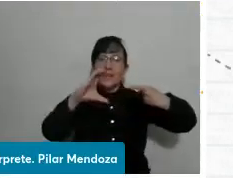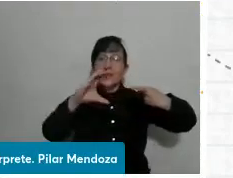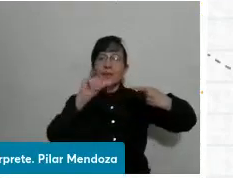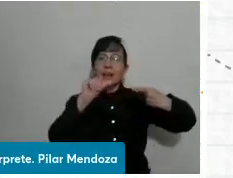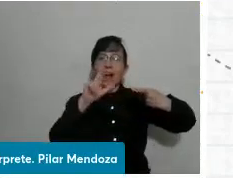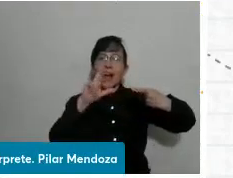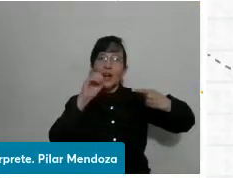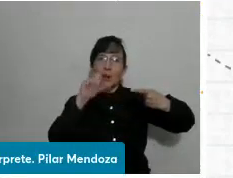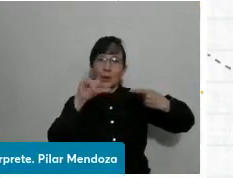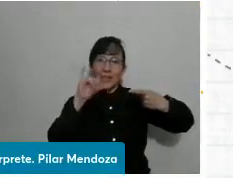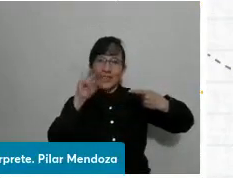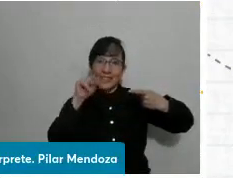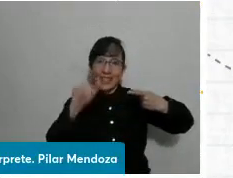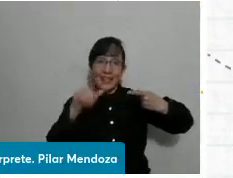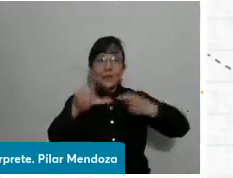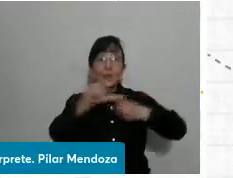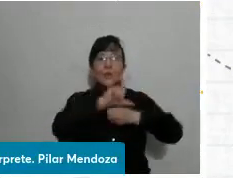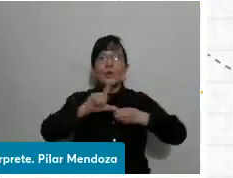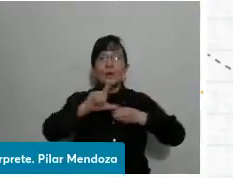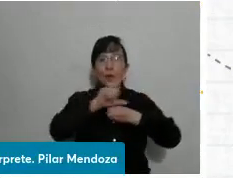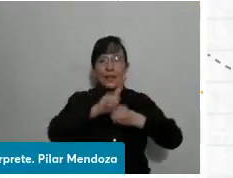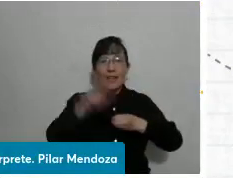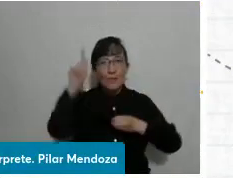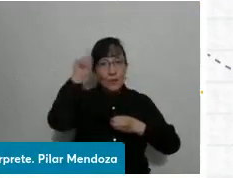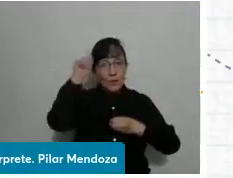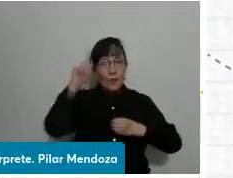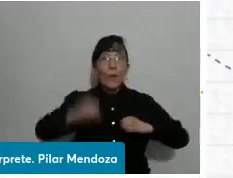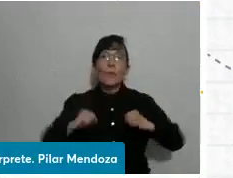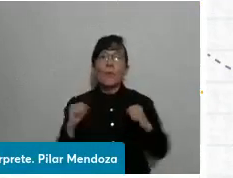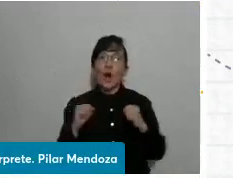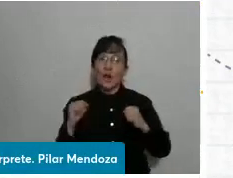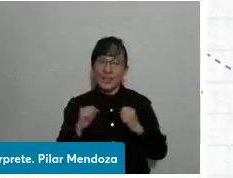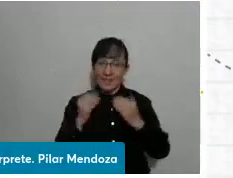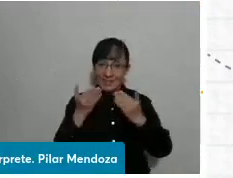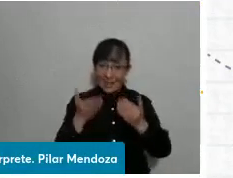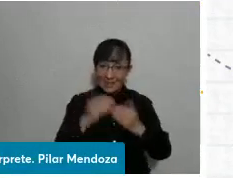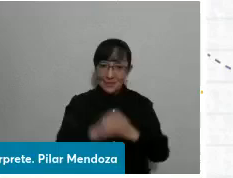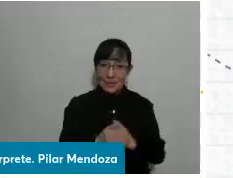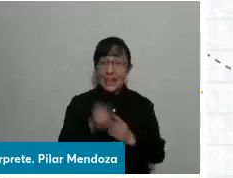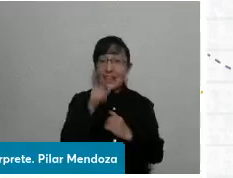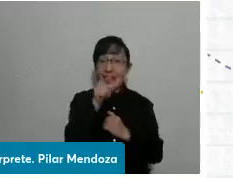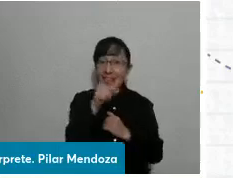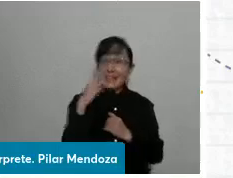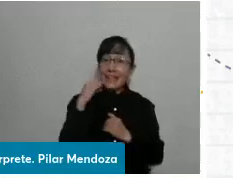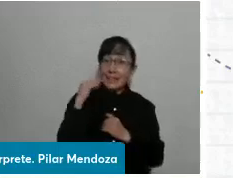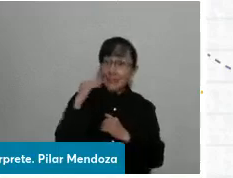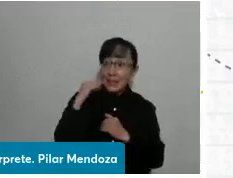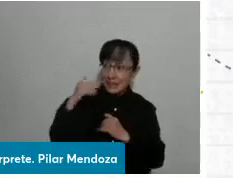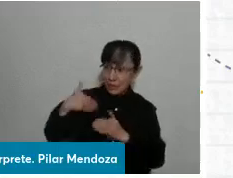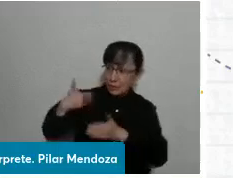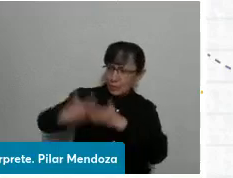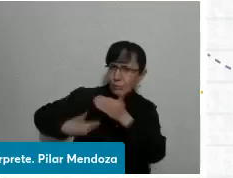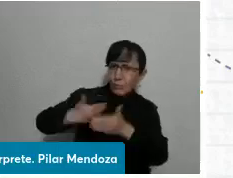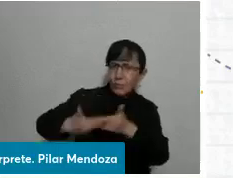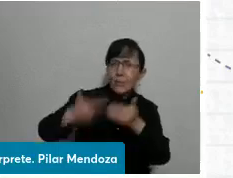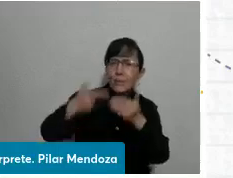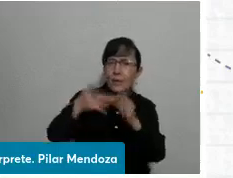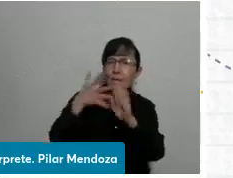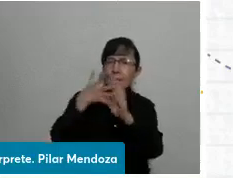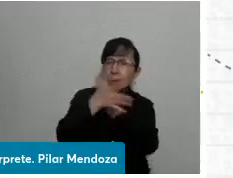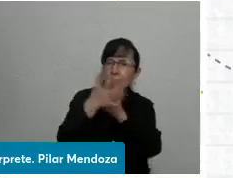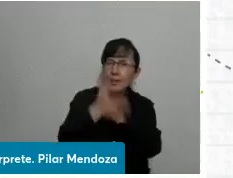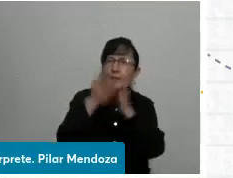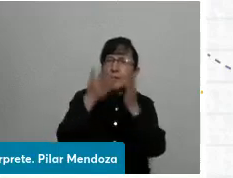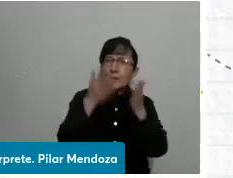acompaña desde la localidad de Fontibón, Bogotá. Y esta experiencia justamente nos va a contar un poquito